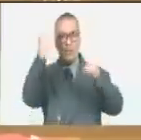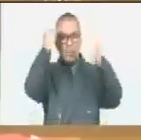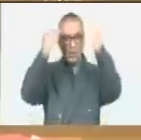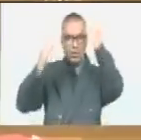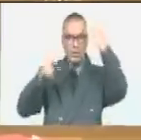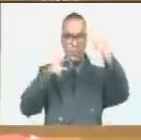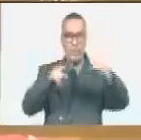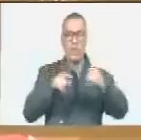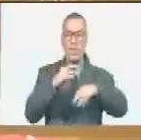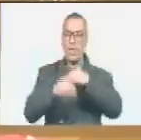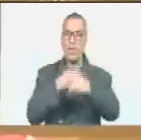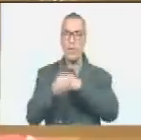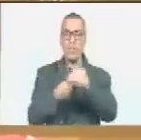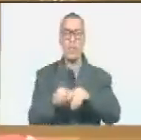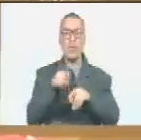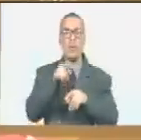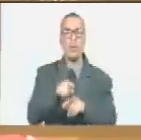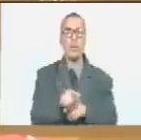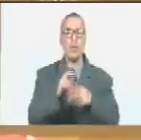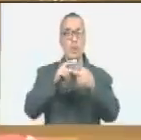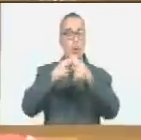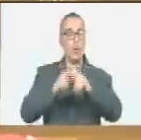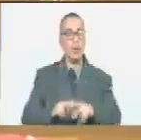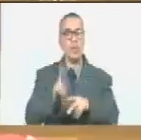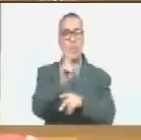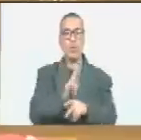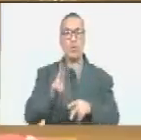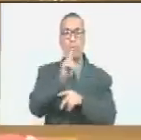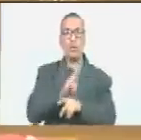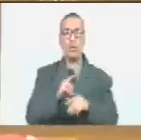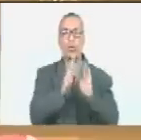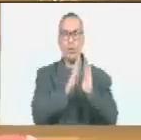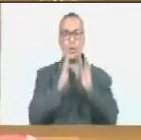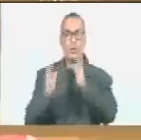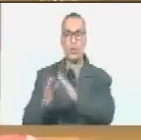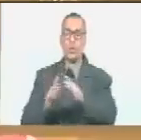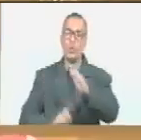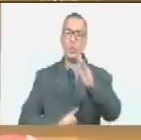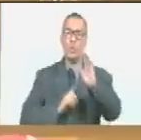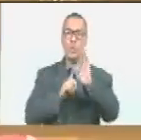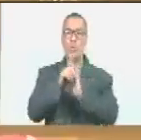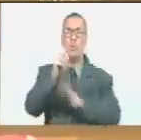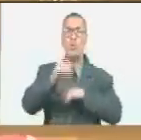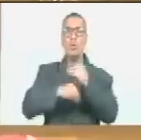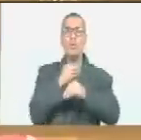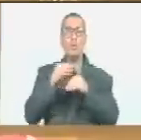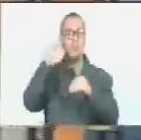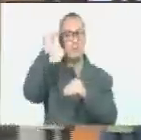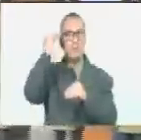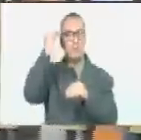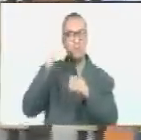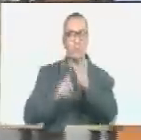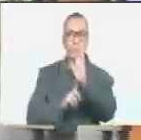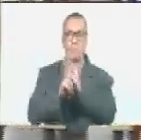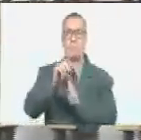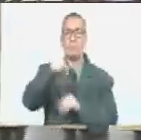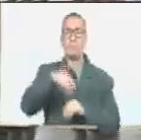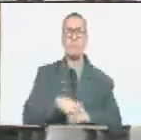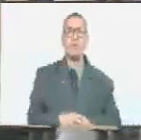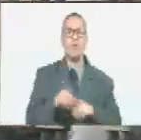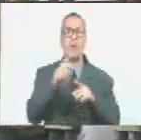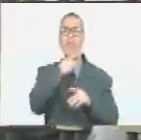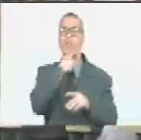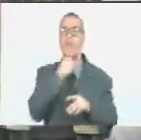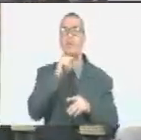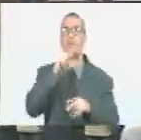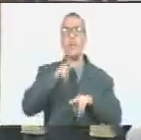estrategia, convirtiéndose así en una herramienta útil para organizar y enriquecer las formas del pensamiento. Por ello, facilita